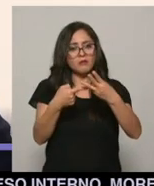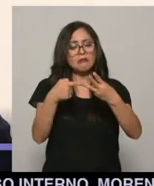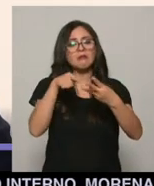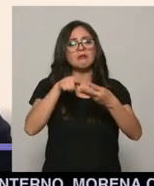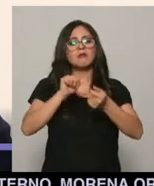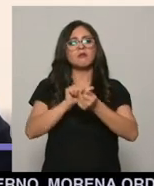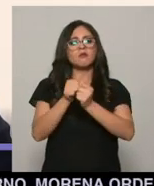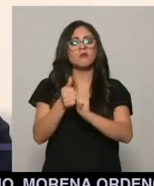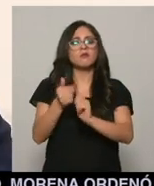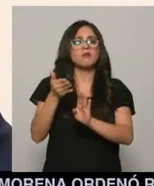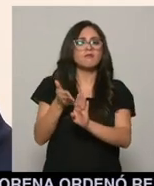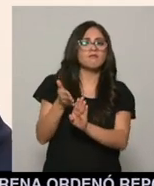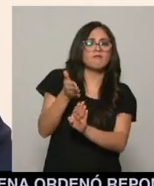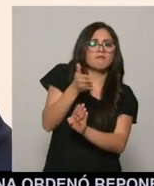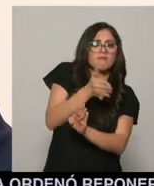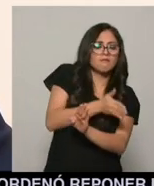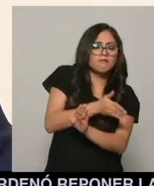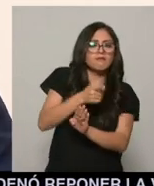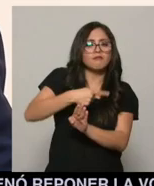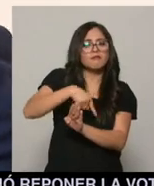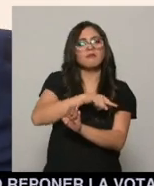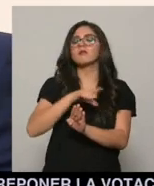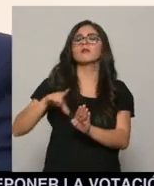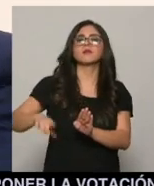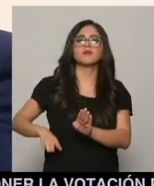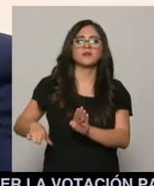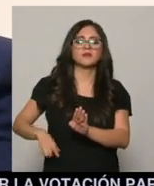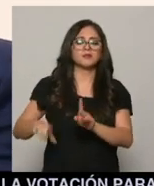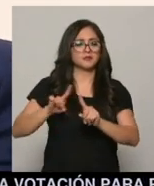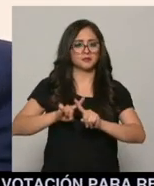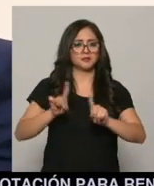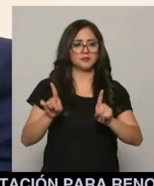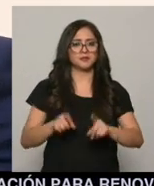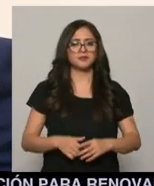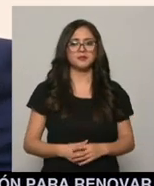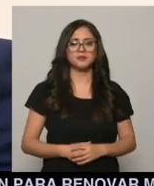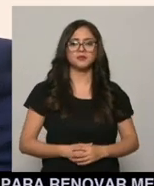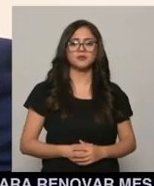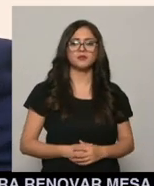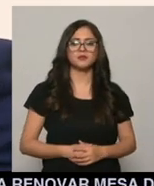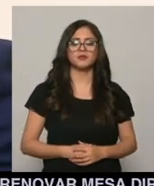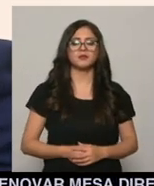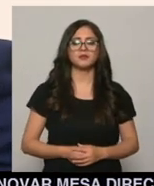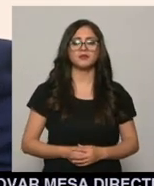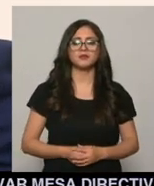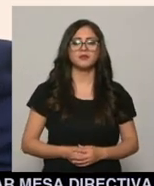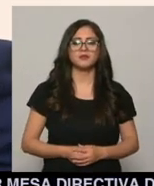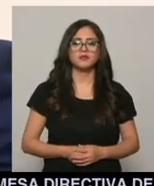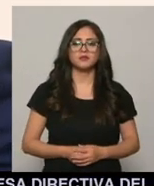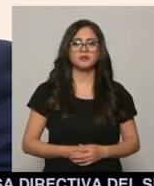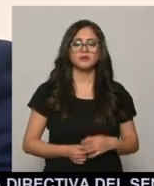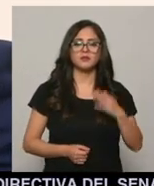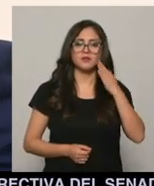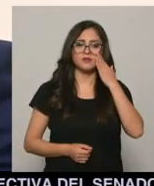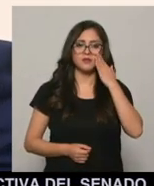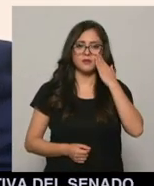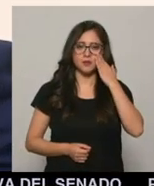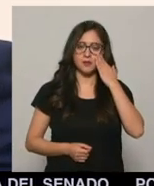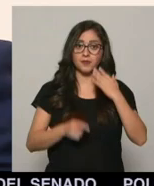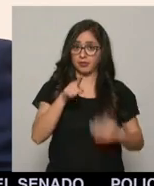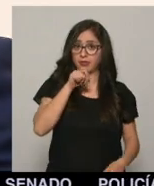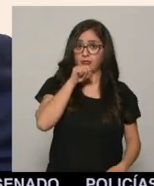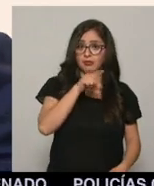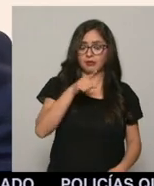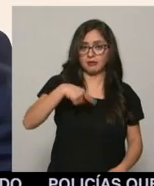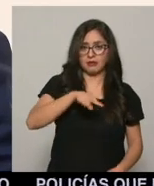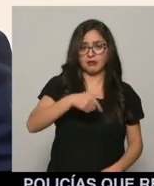los anteriores gobiernos, y pues desde luego que el presidente también ahí